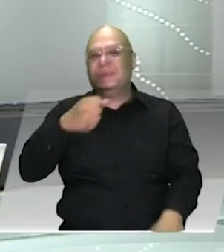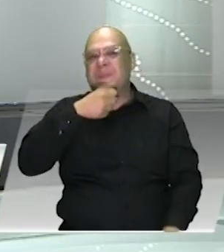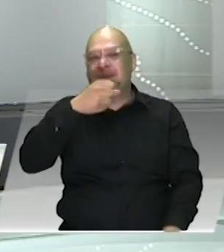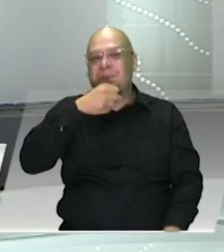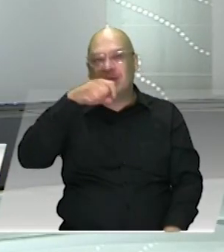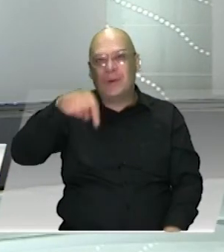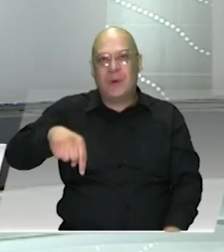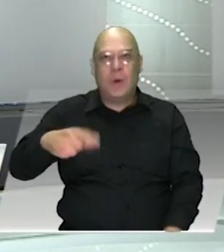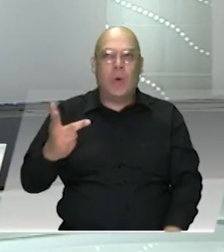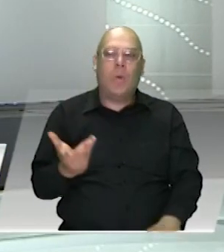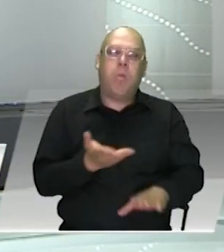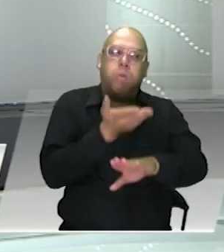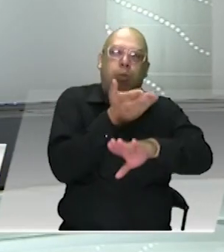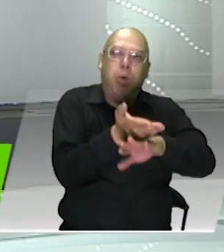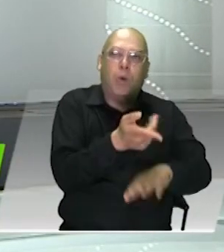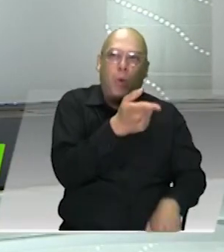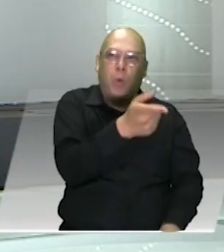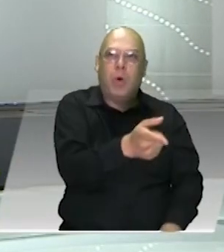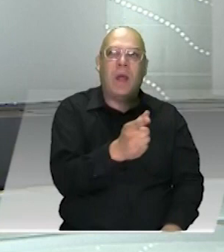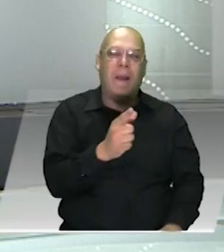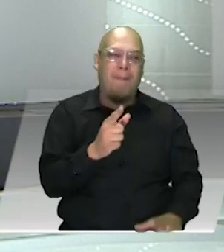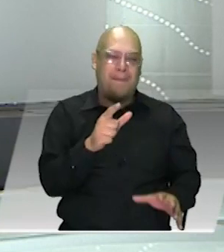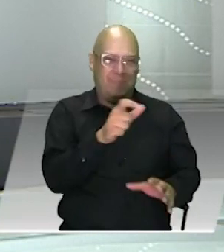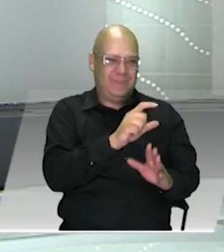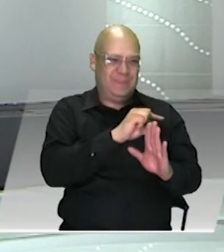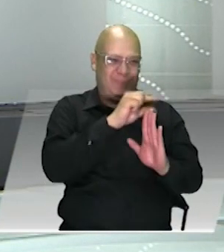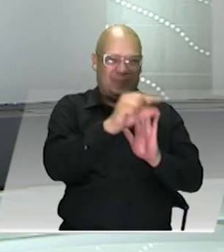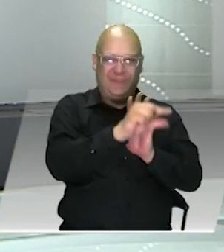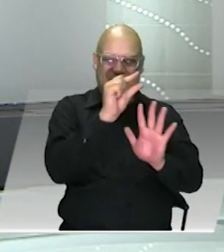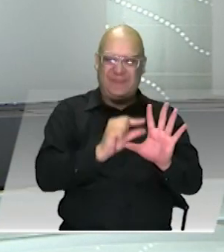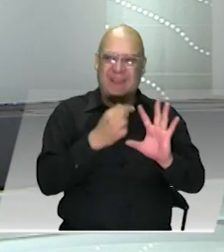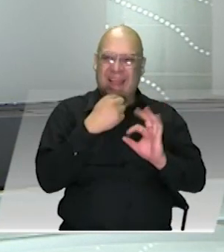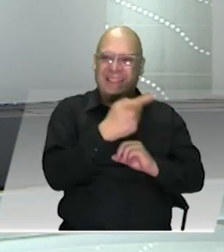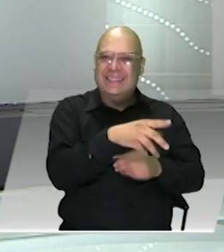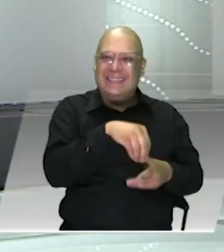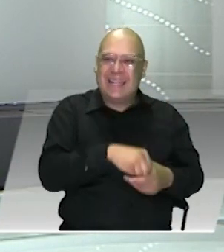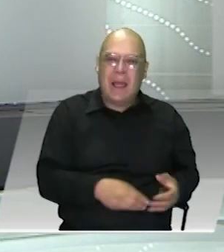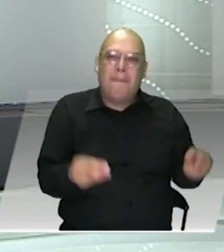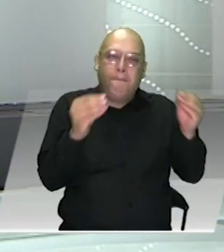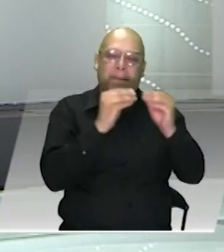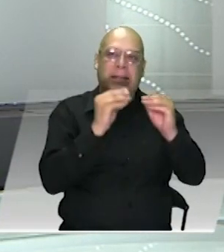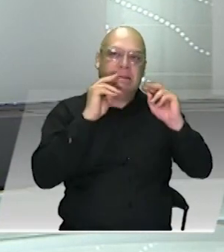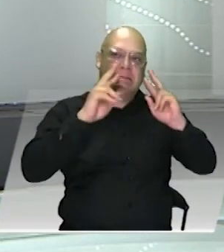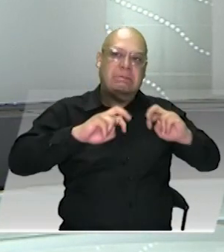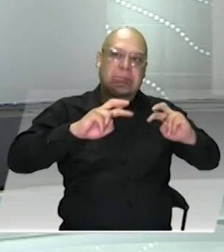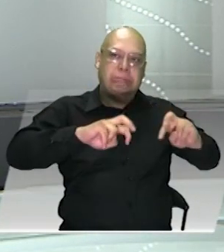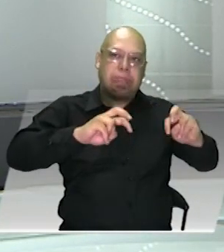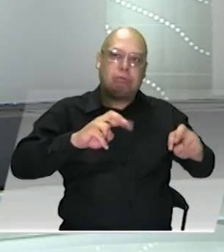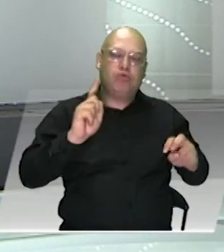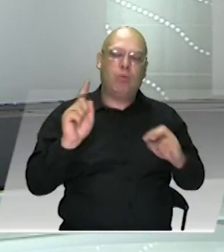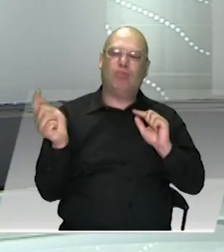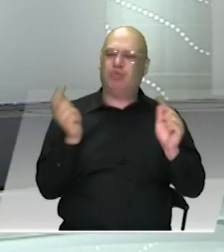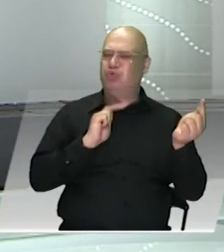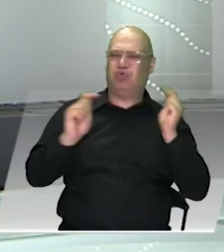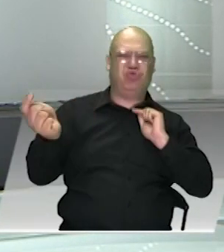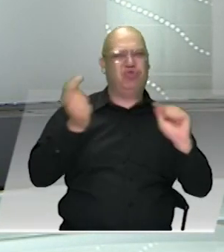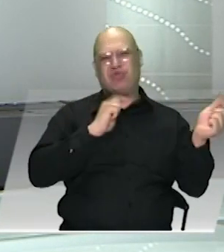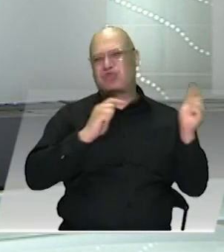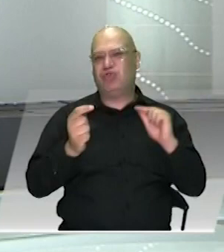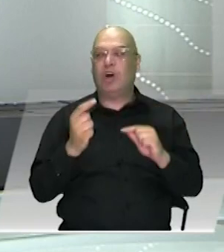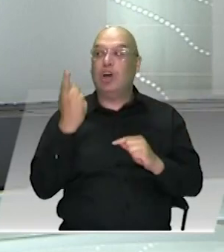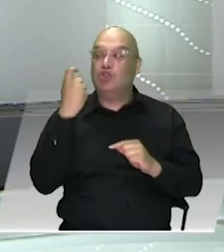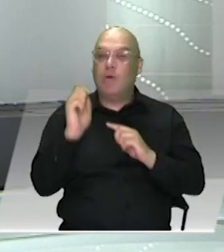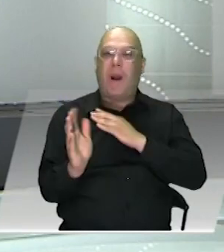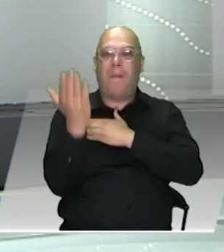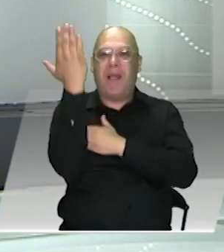detalles de la solicitud que hace la Defensoría del Pueblo, que pide que se continúen con las investigaciones de la riña que se registró en la madrugada de